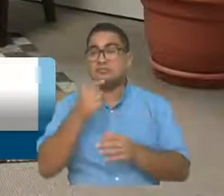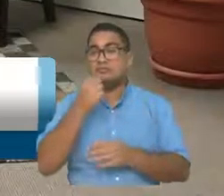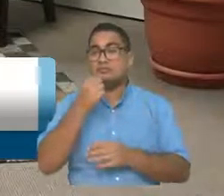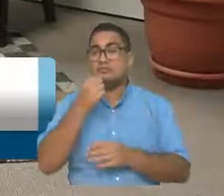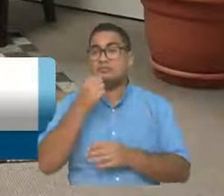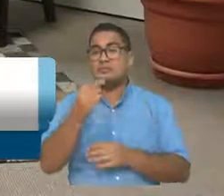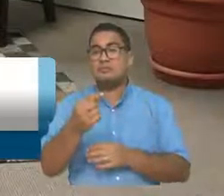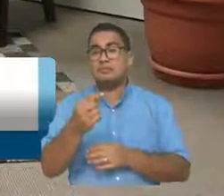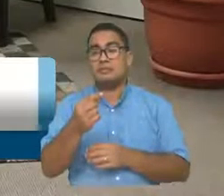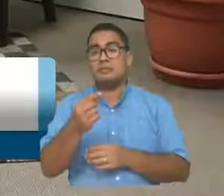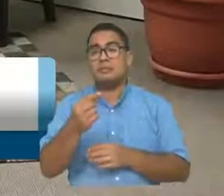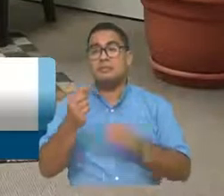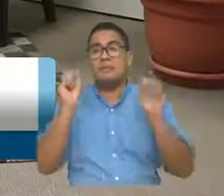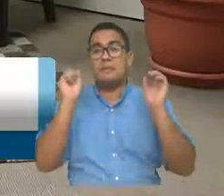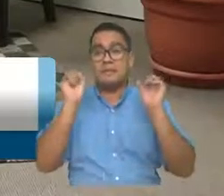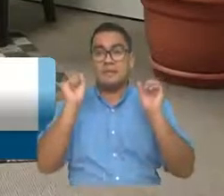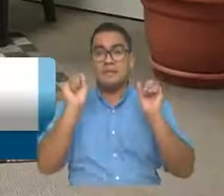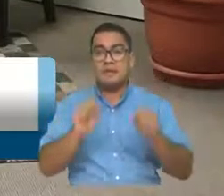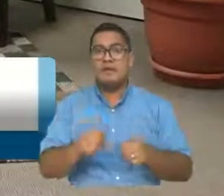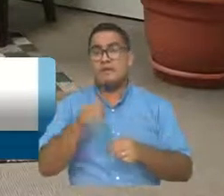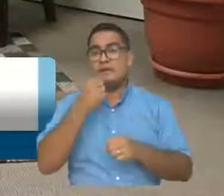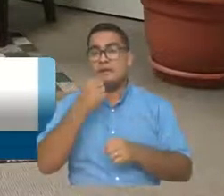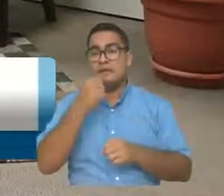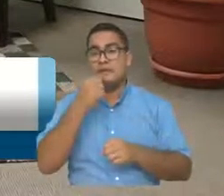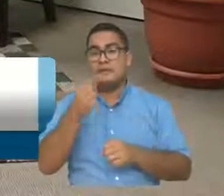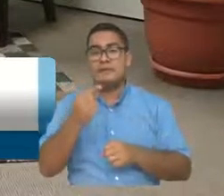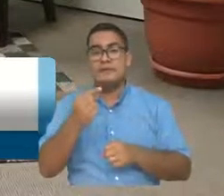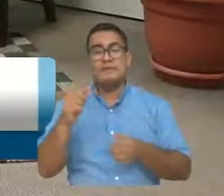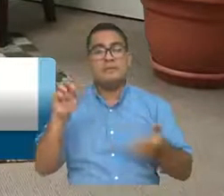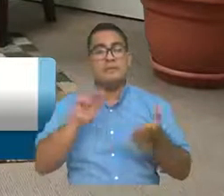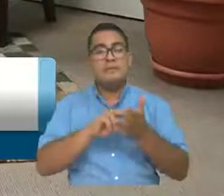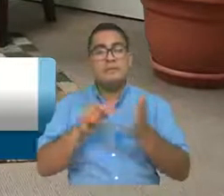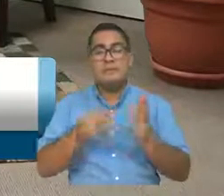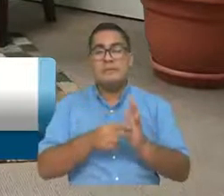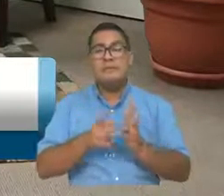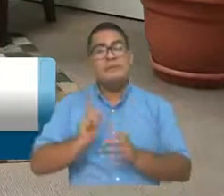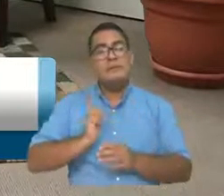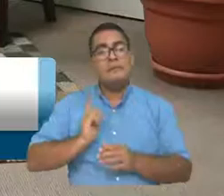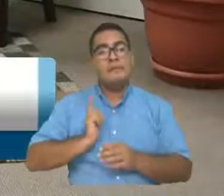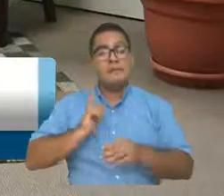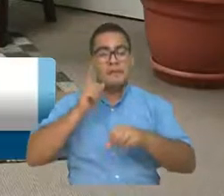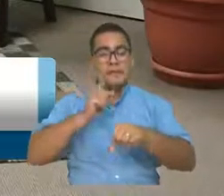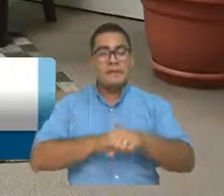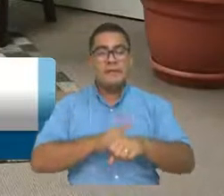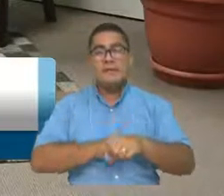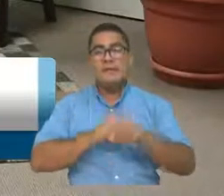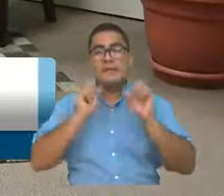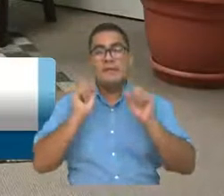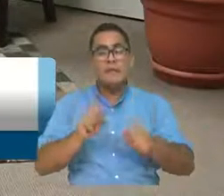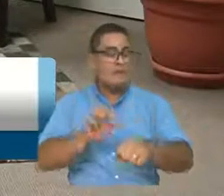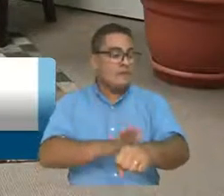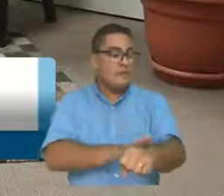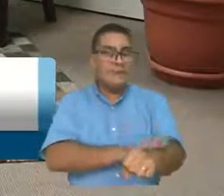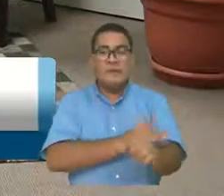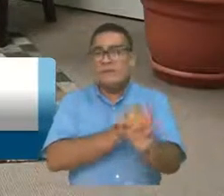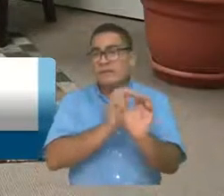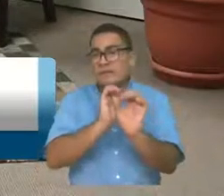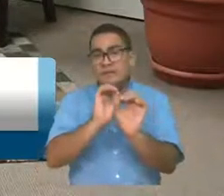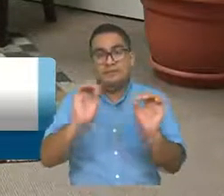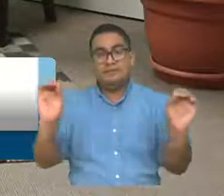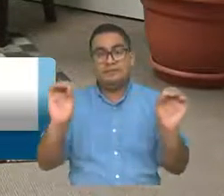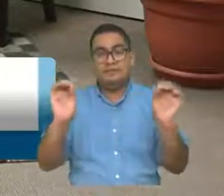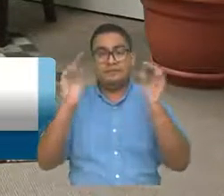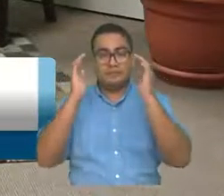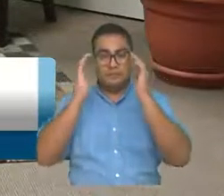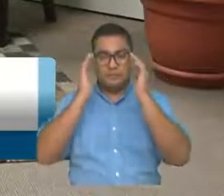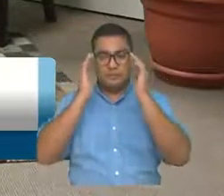trabajar o a tocar esté limpio y libre de coronavirus. Posteriormente, ¿verdad? Pues ya tuviste el